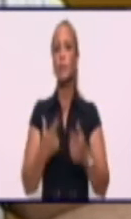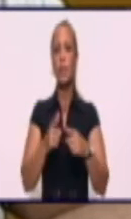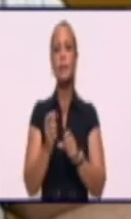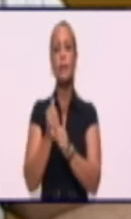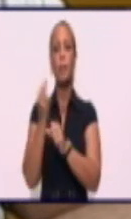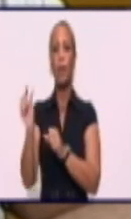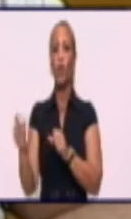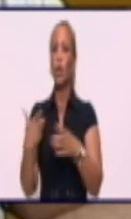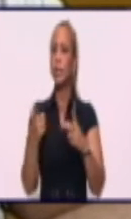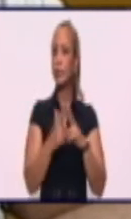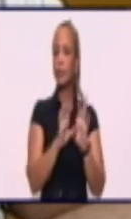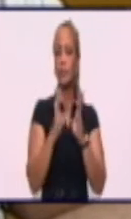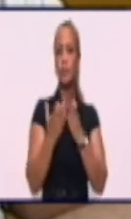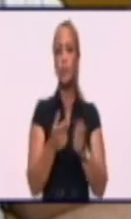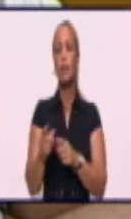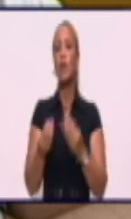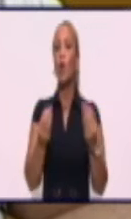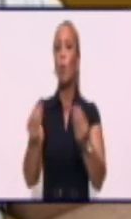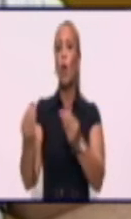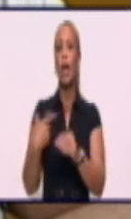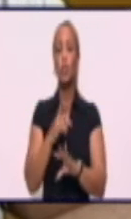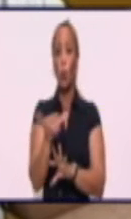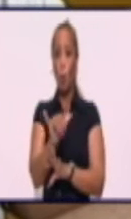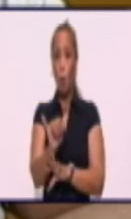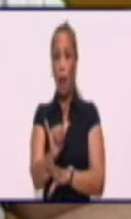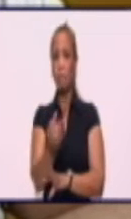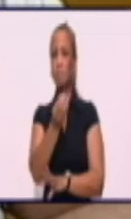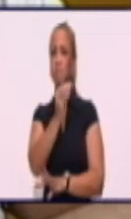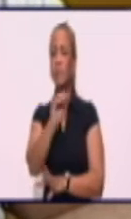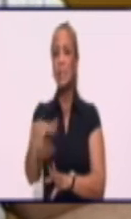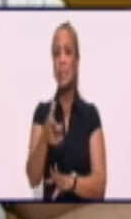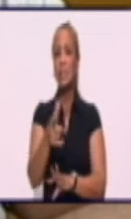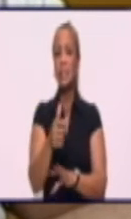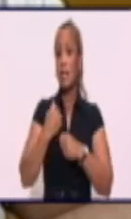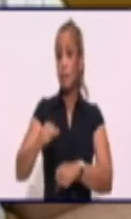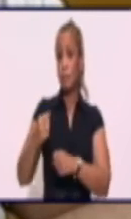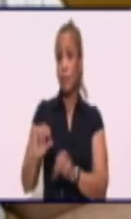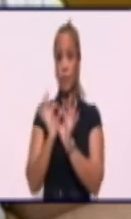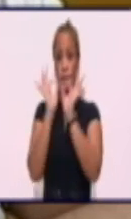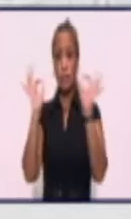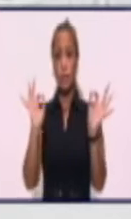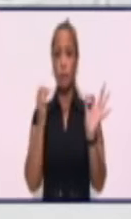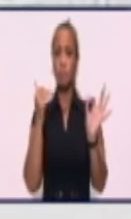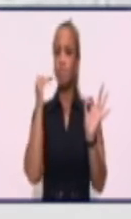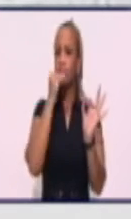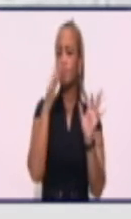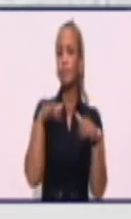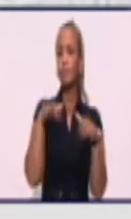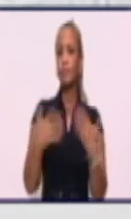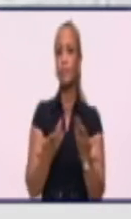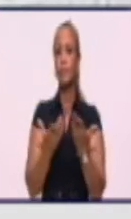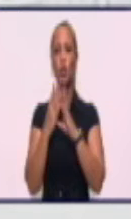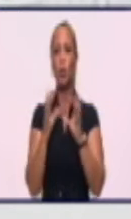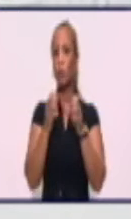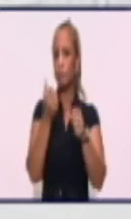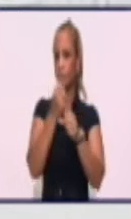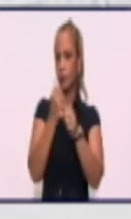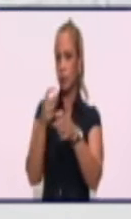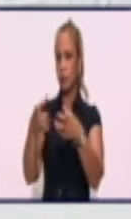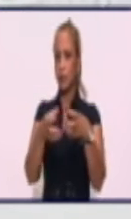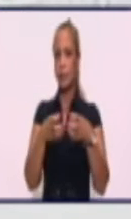Hemos estado convocando además a la limpieza, higienización y embellecimiento y engalanamiento de nuestros colectivos laborales